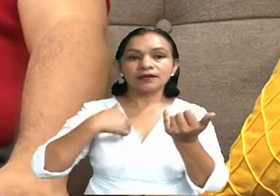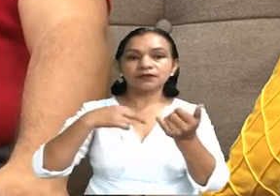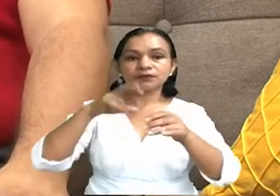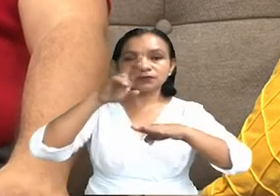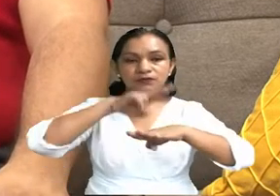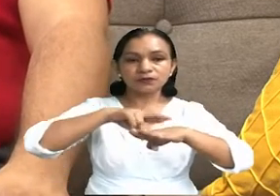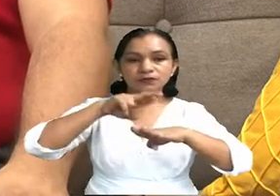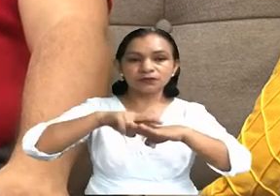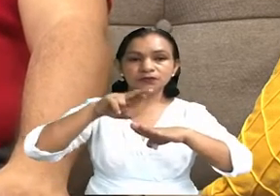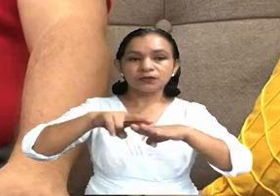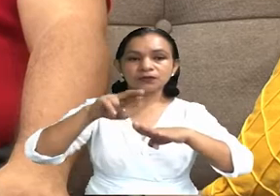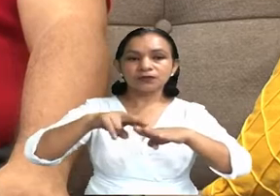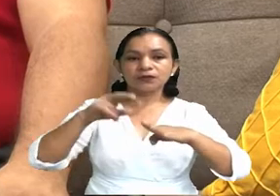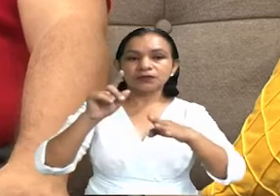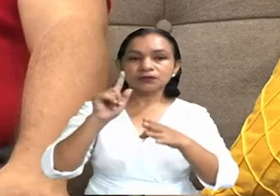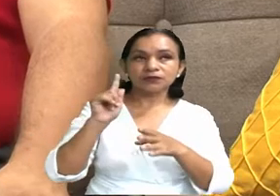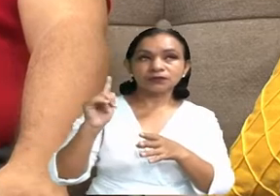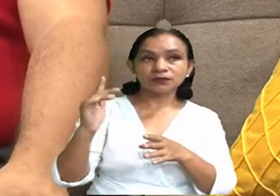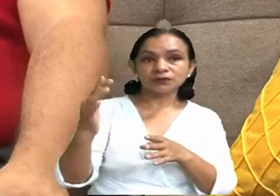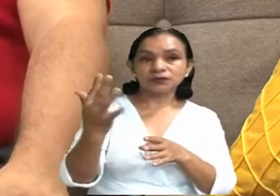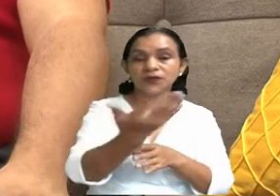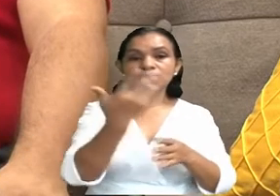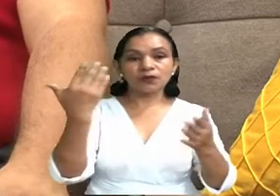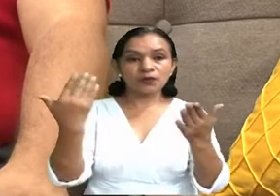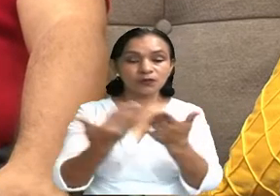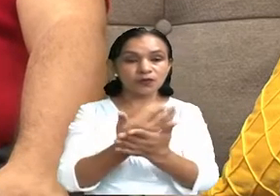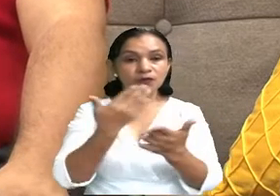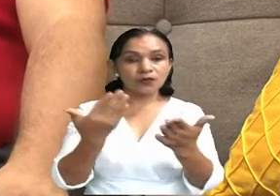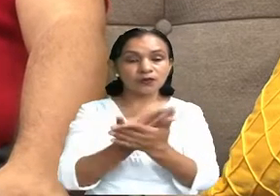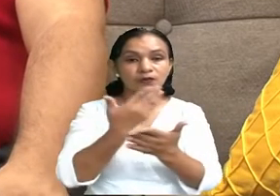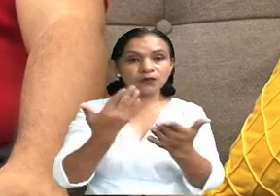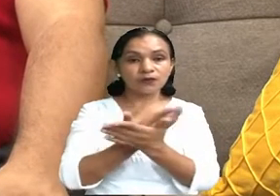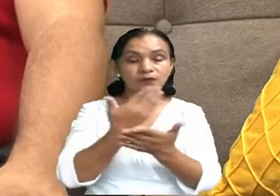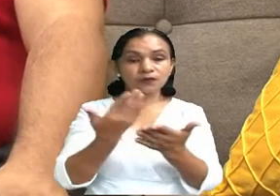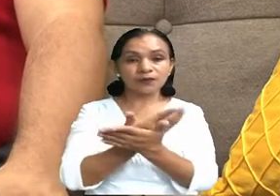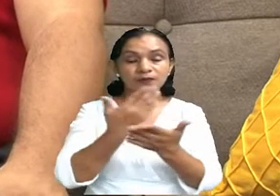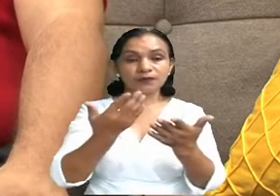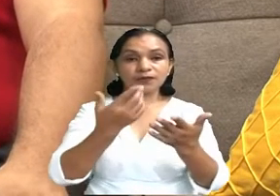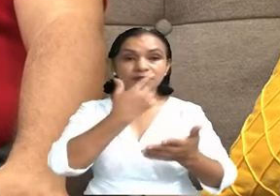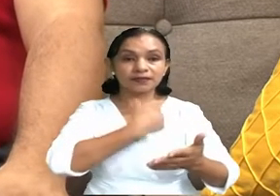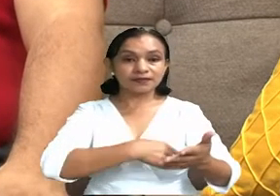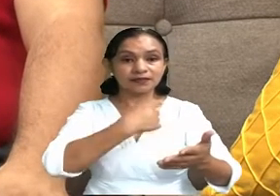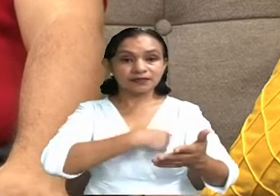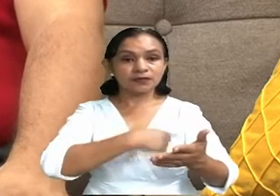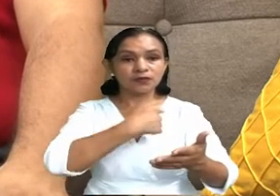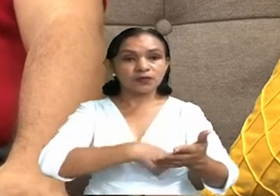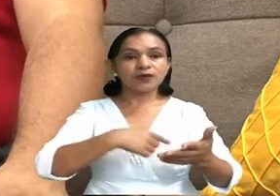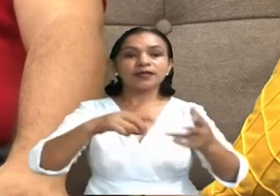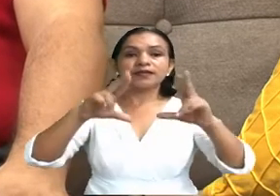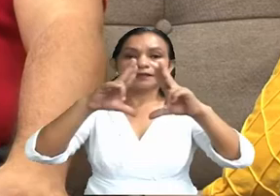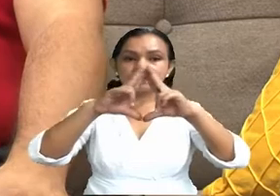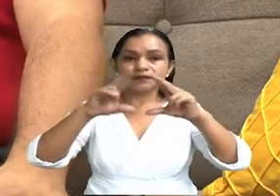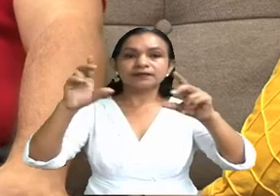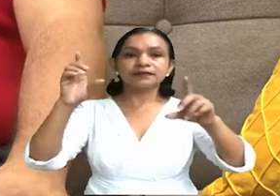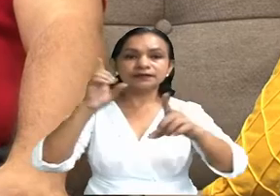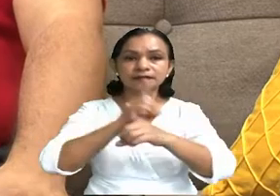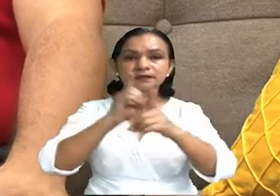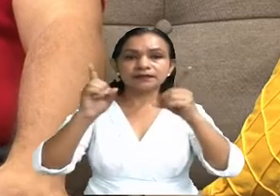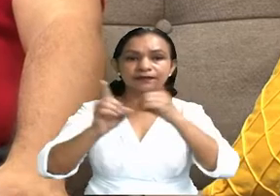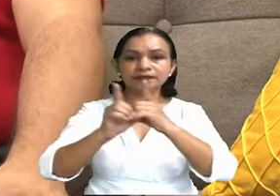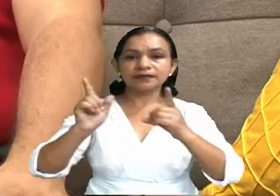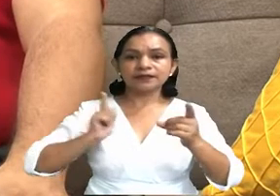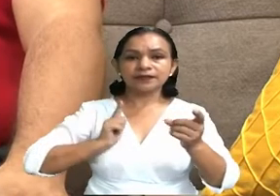normativa interna, okay, que todos los nuevos centros educativos del país tienen que reunir esas condiciones